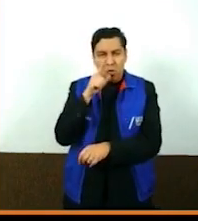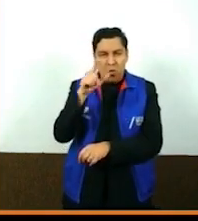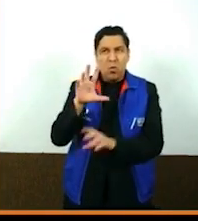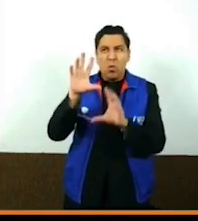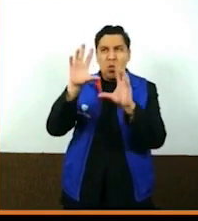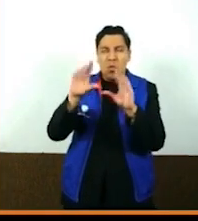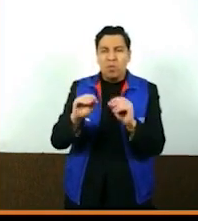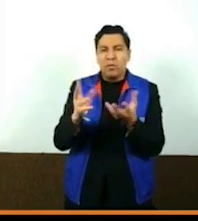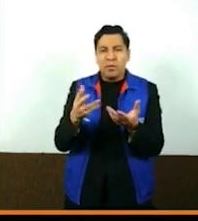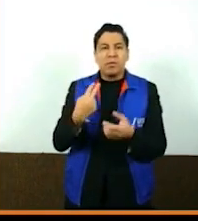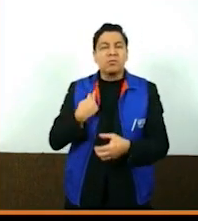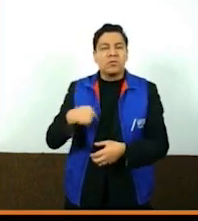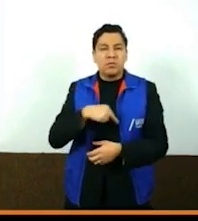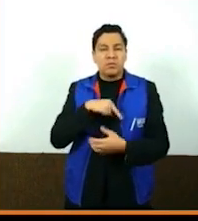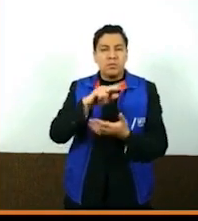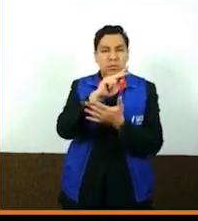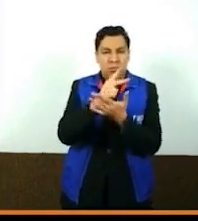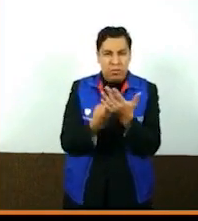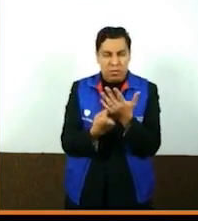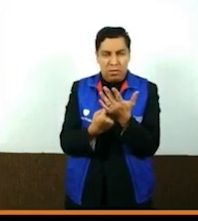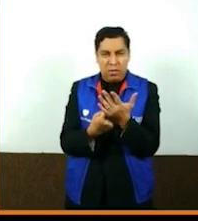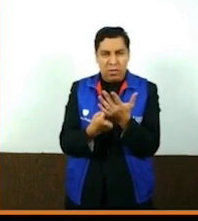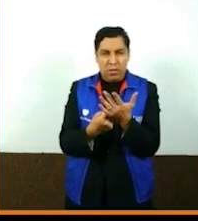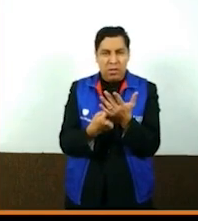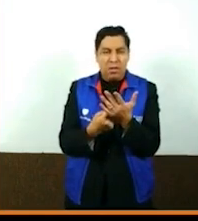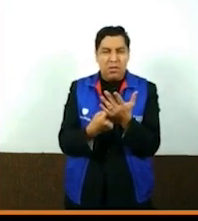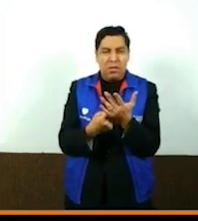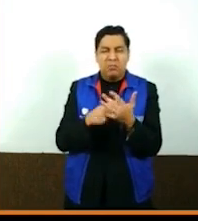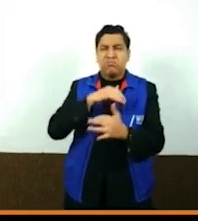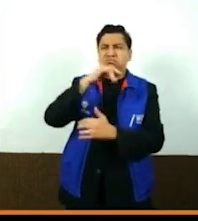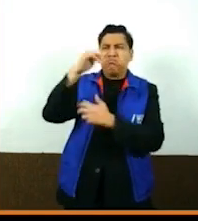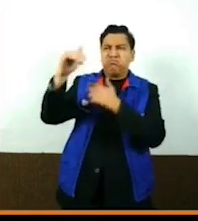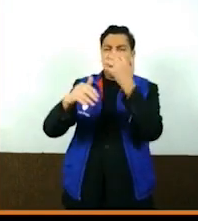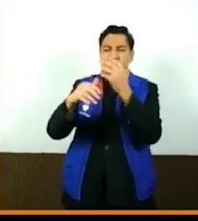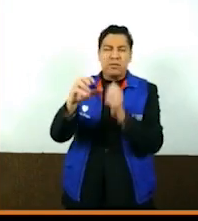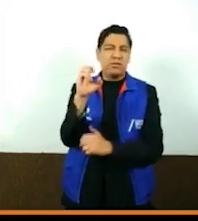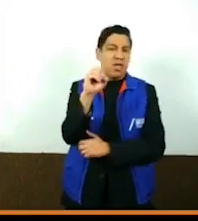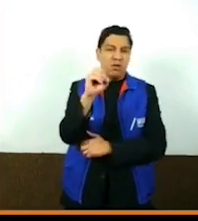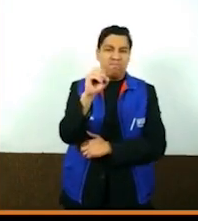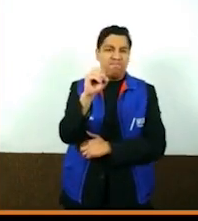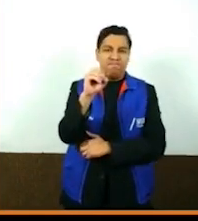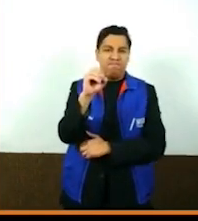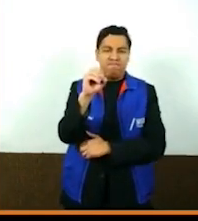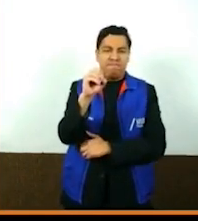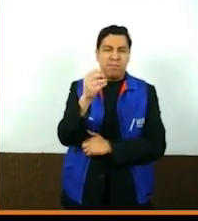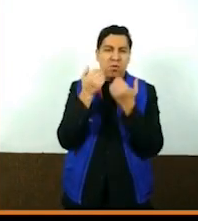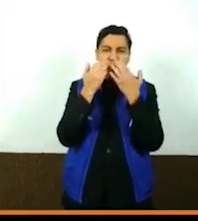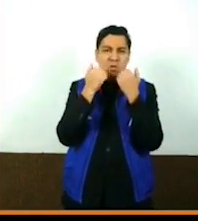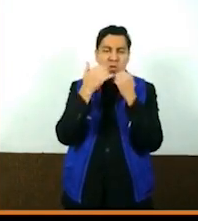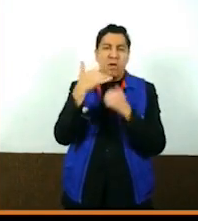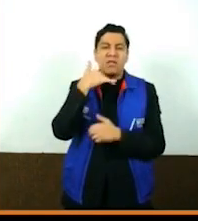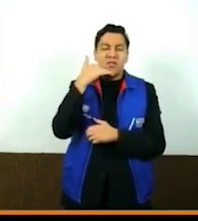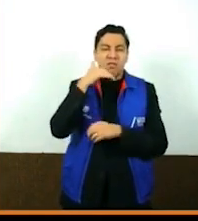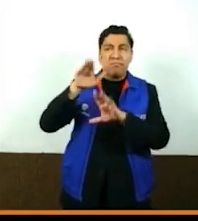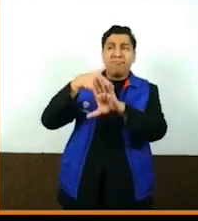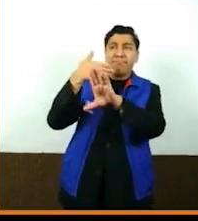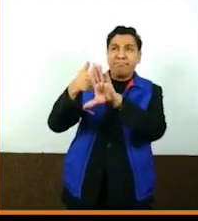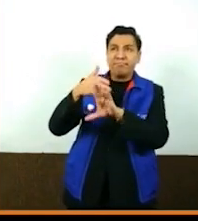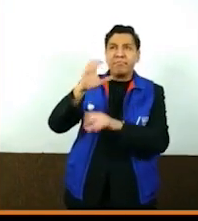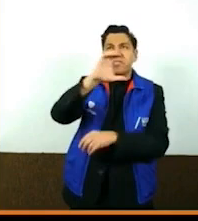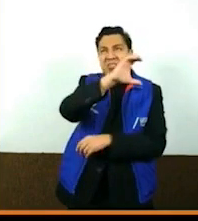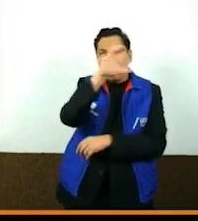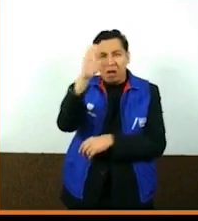haciendo bajo nuestro programa de Misión Cero, que tiene cuatro campos de acción, y el primero es